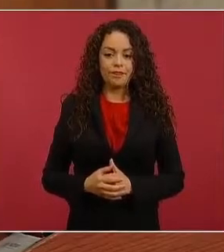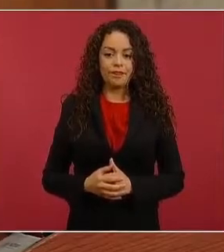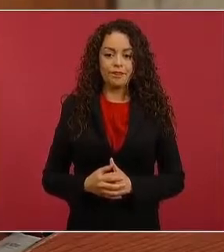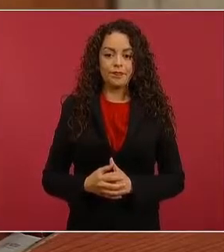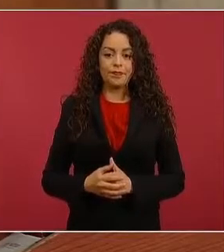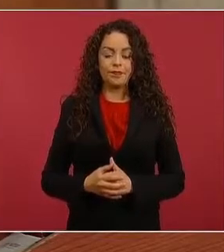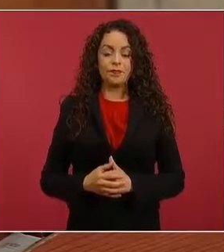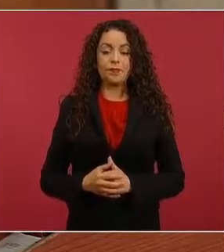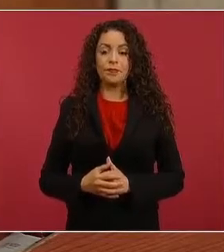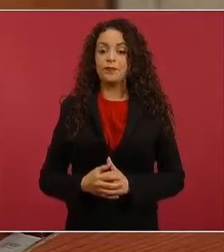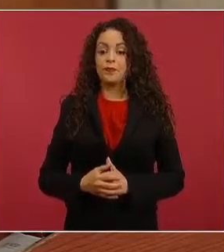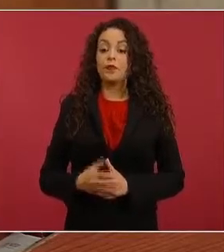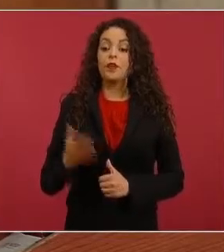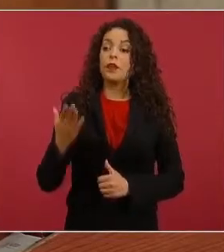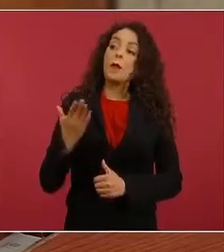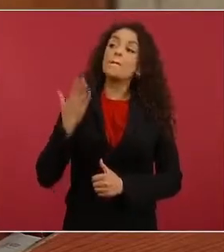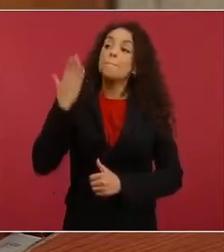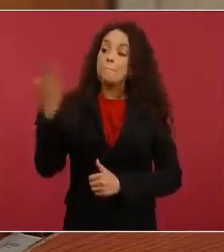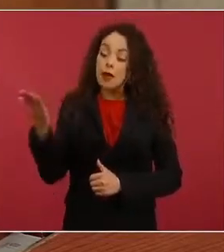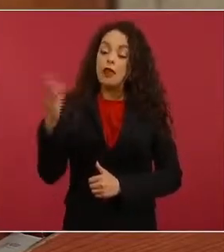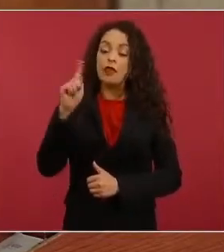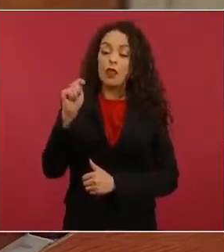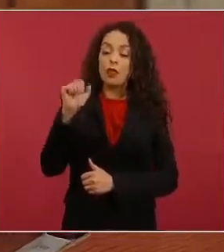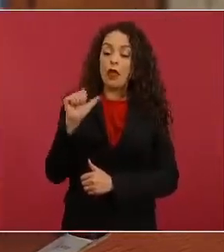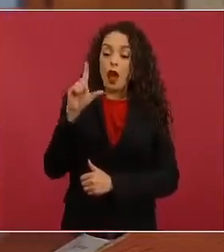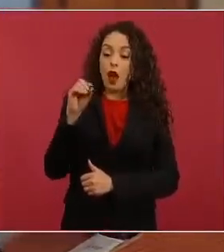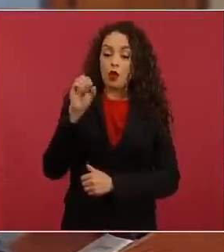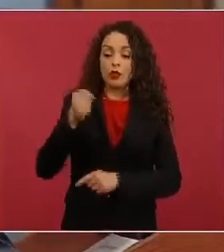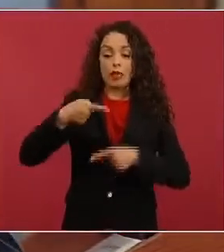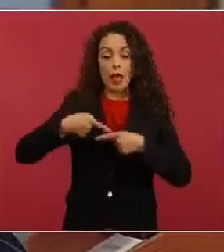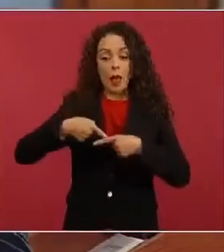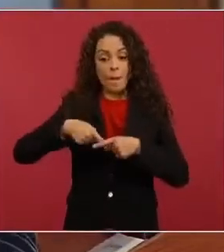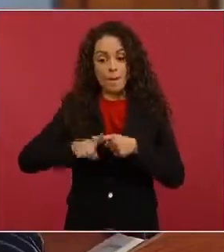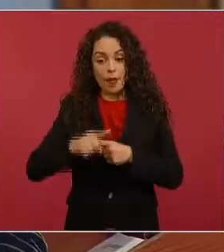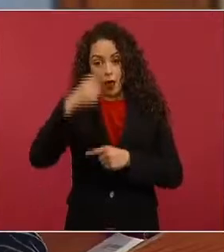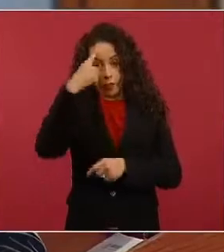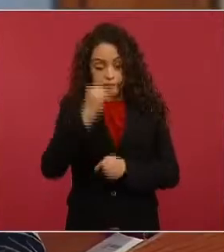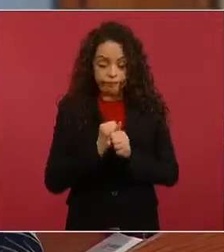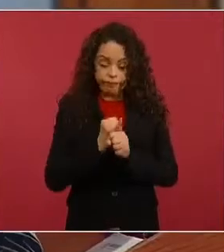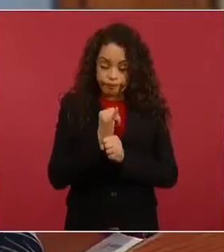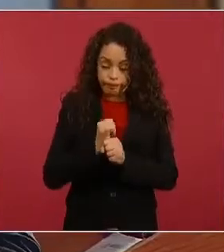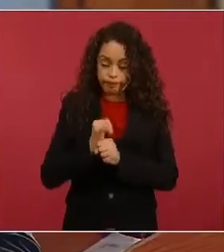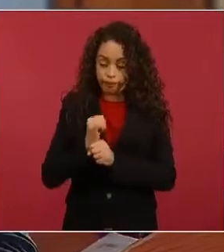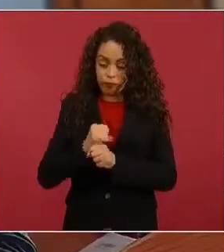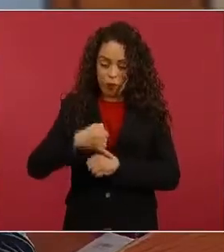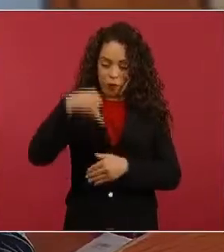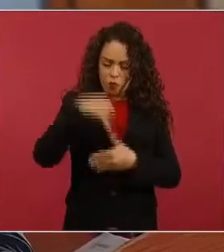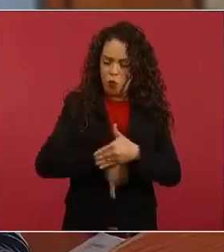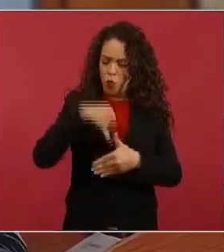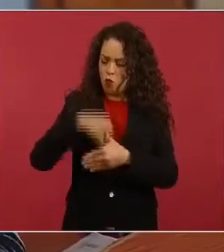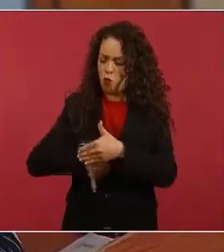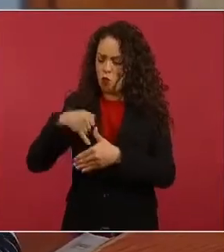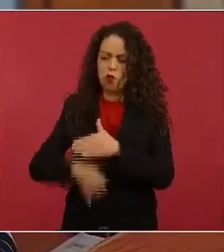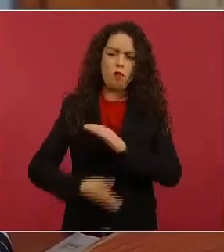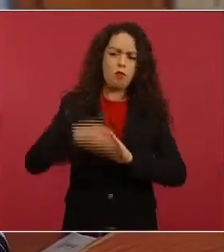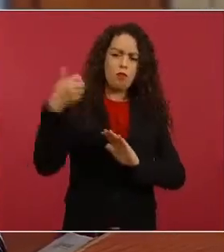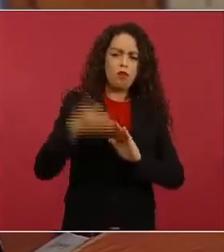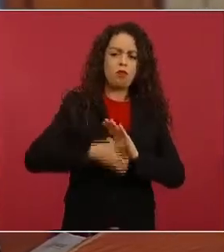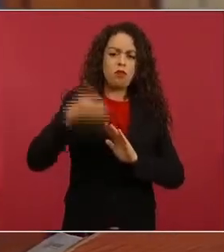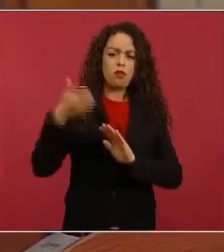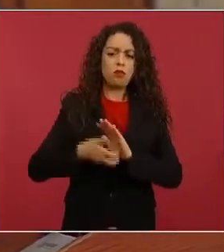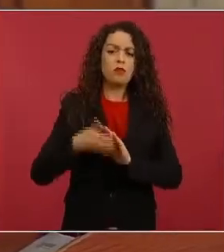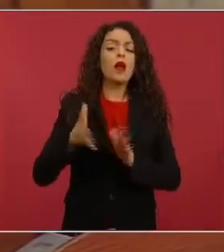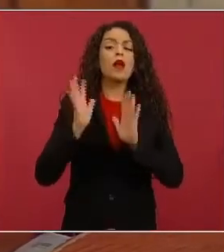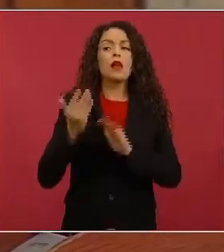Se le pide a Talos que inicie sus operaciones de exploración y perforación de acuerdo con la definición que ya